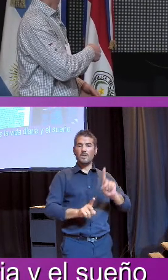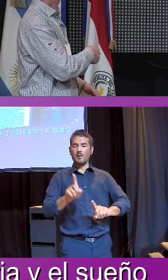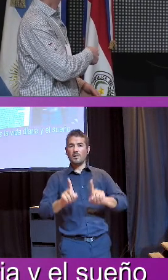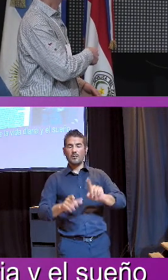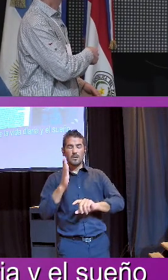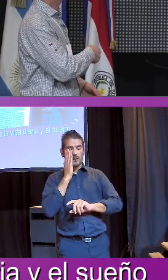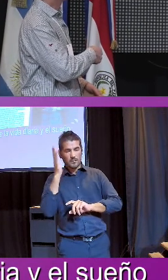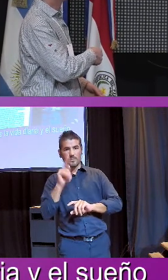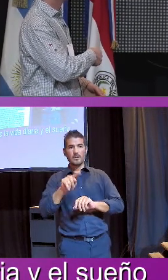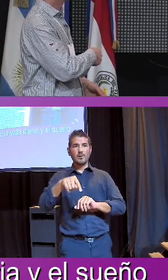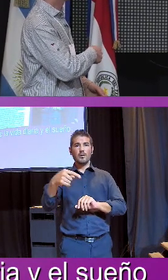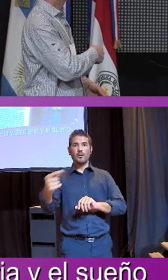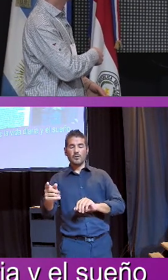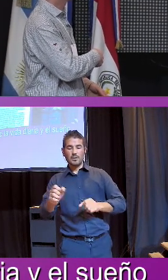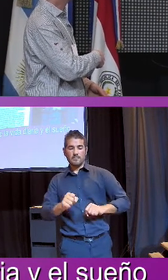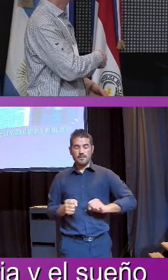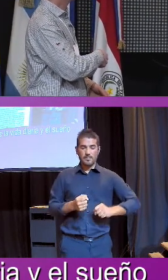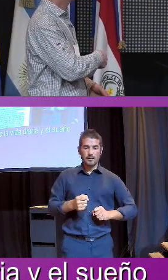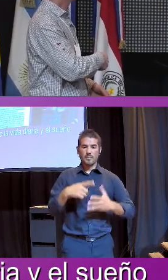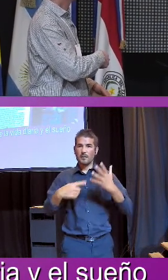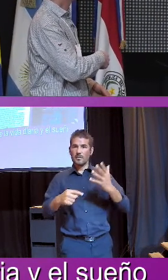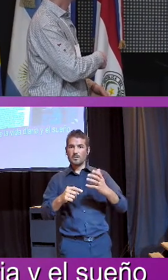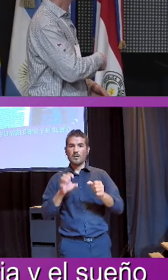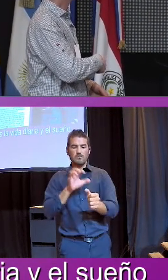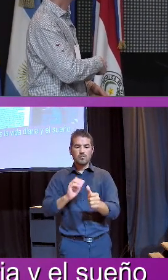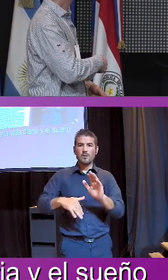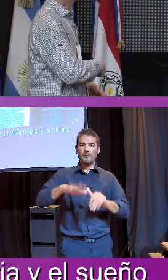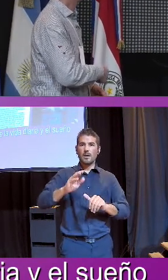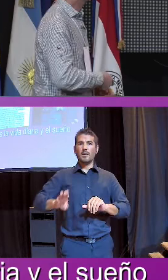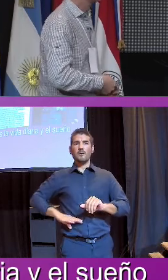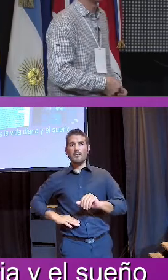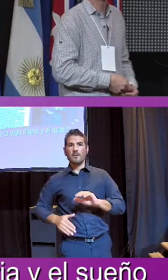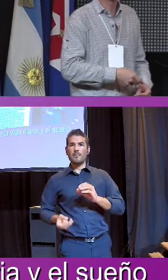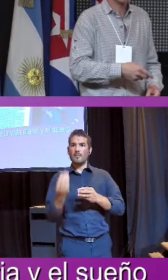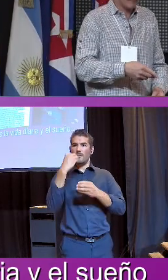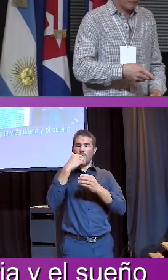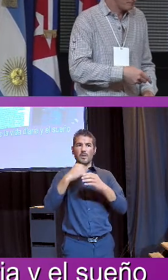efecto psicoactivo por el componente de THC probablemente, aumento del apetito, problemas de digestión, etc.